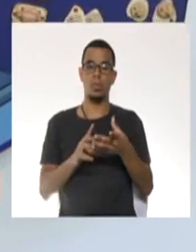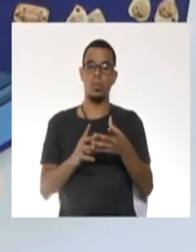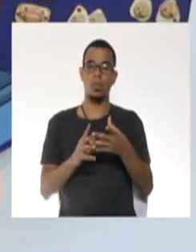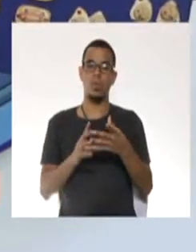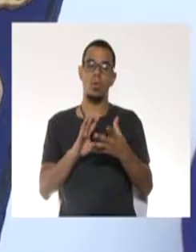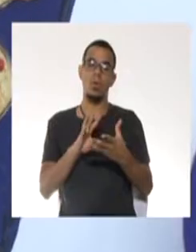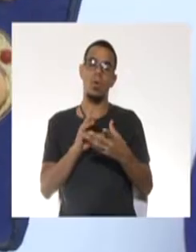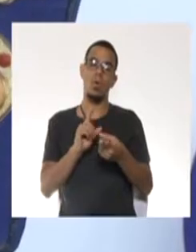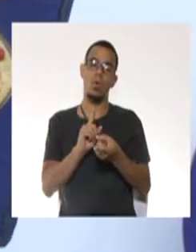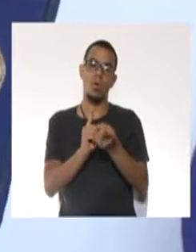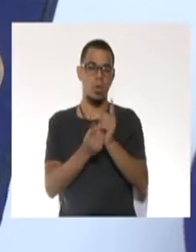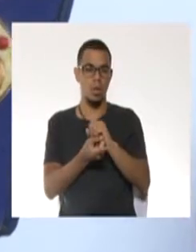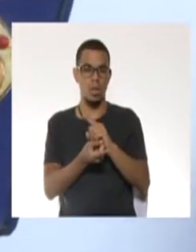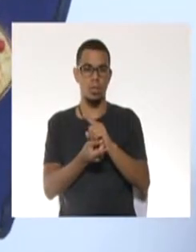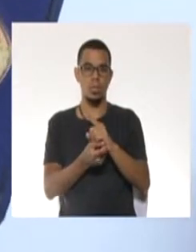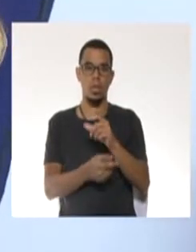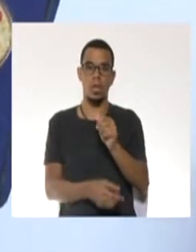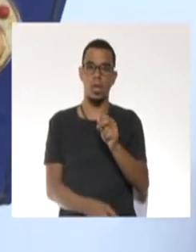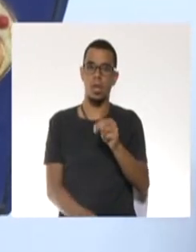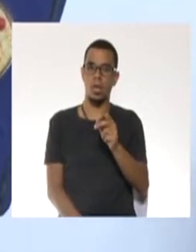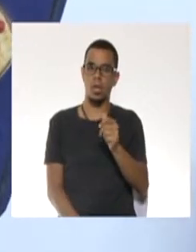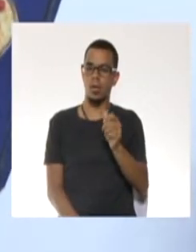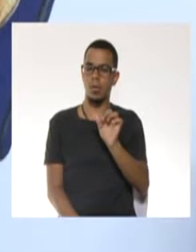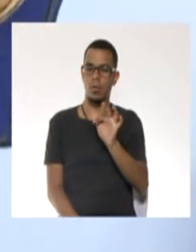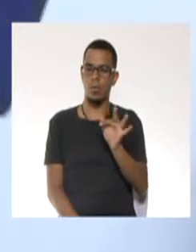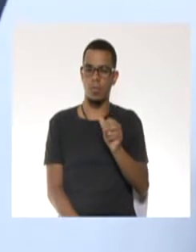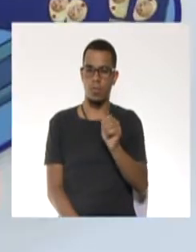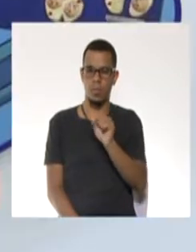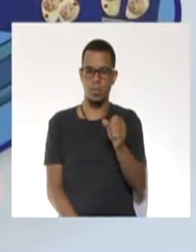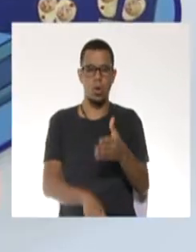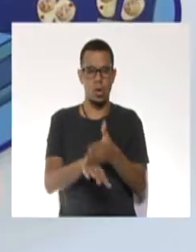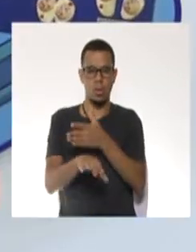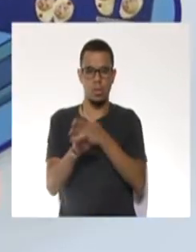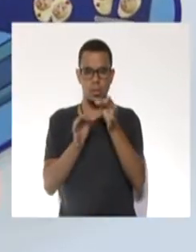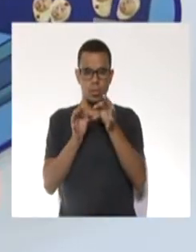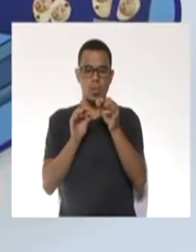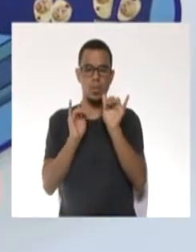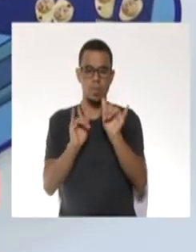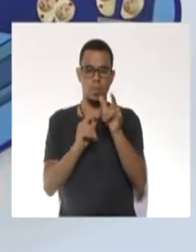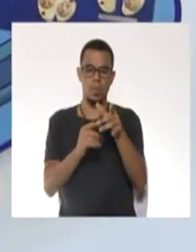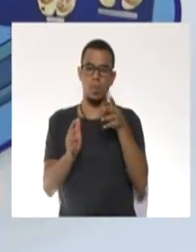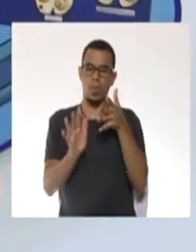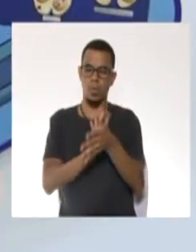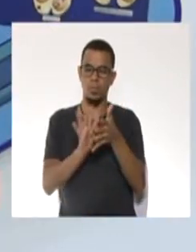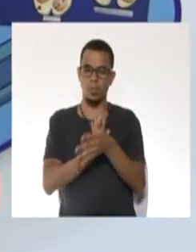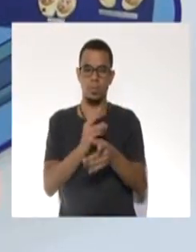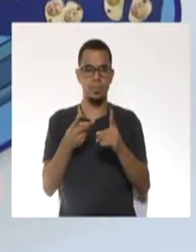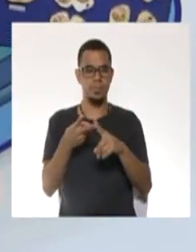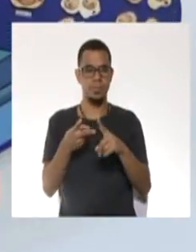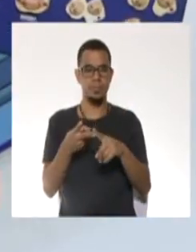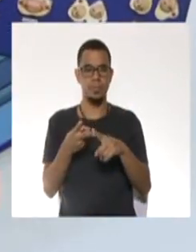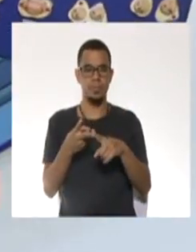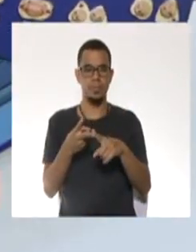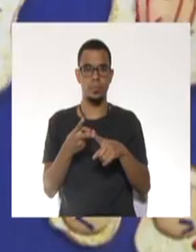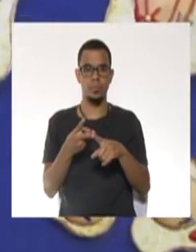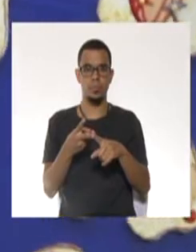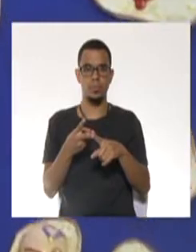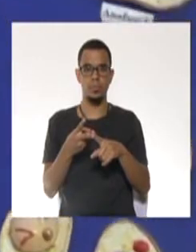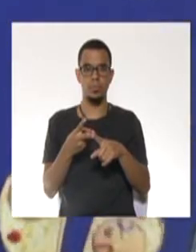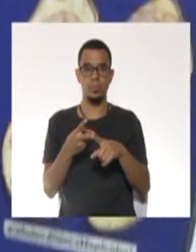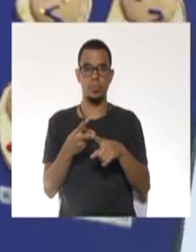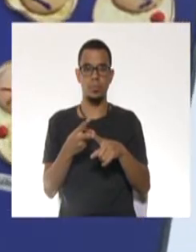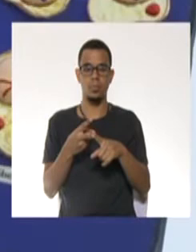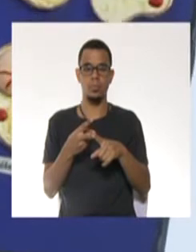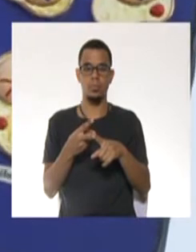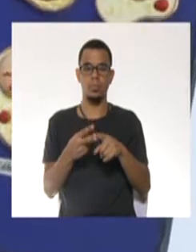tener profase, anafase, telofase, metafase, ok, pero vamos a tener una primera que va a estar formada por cigoteno,